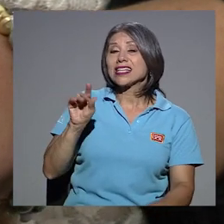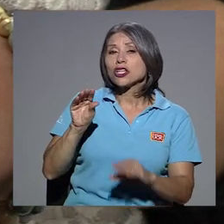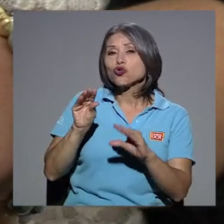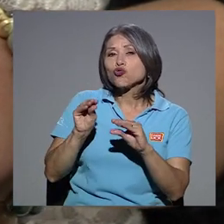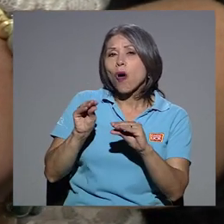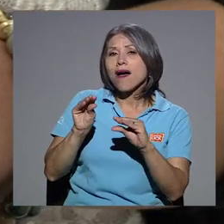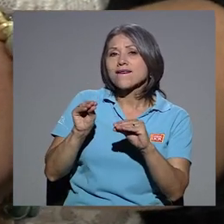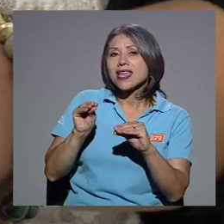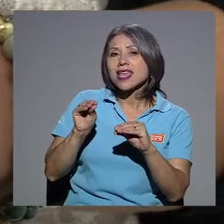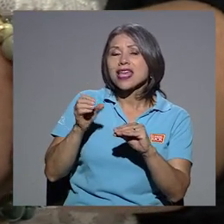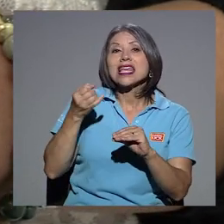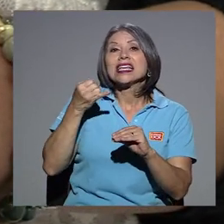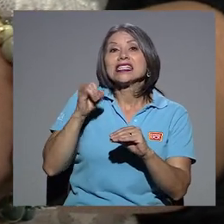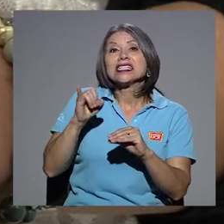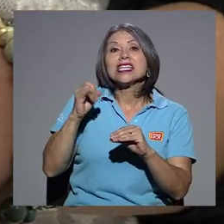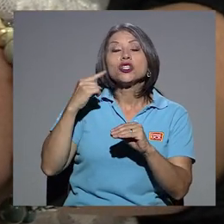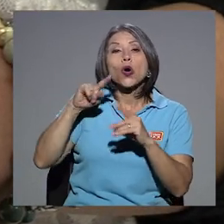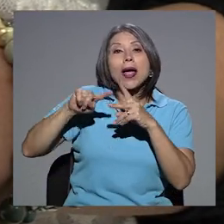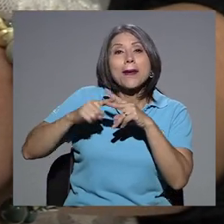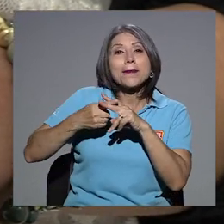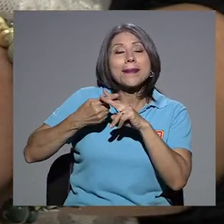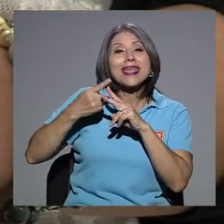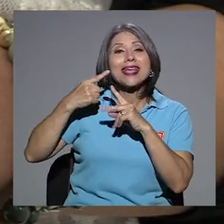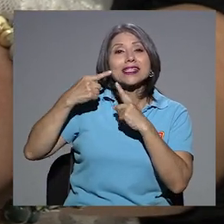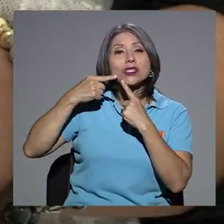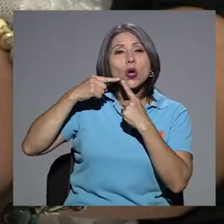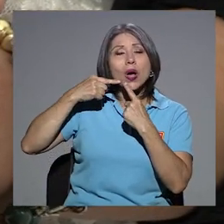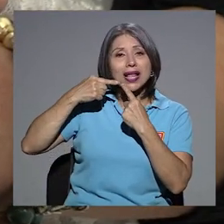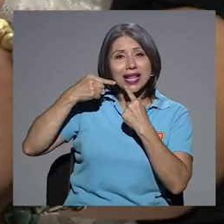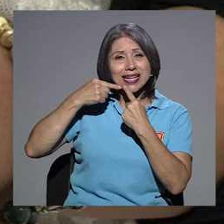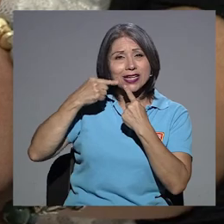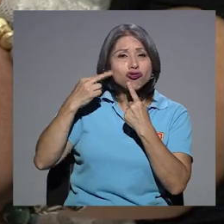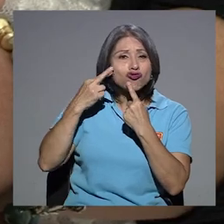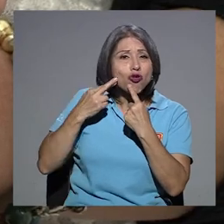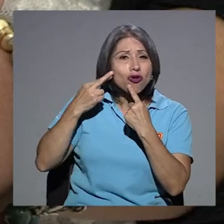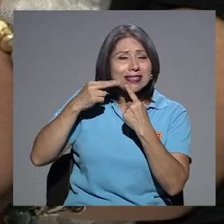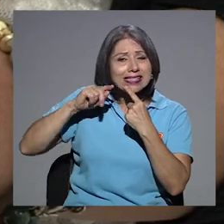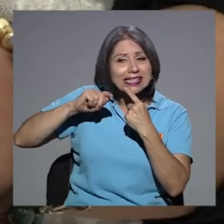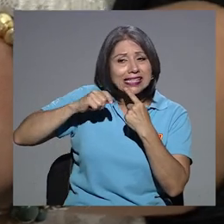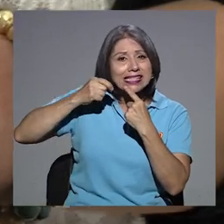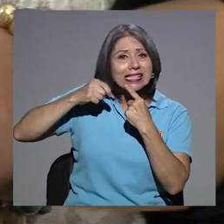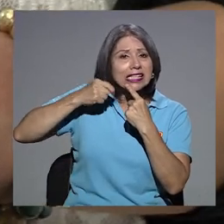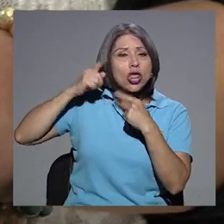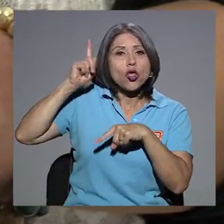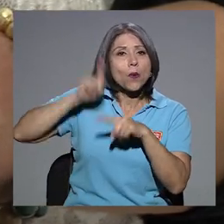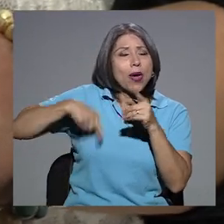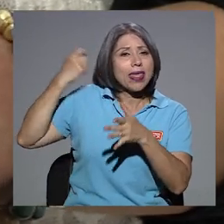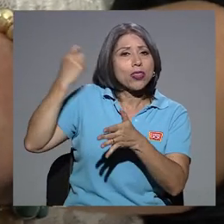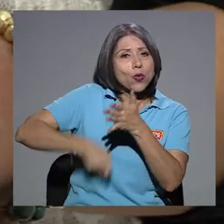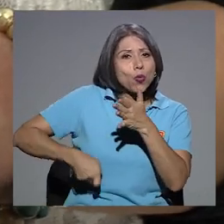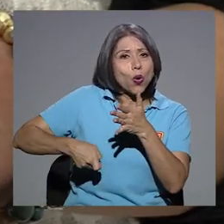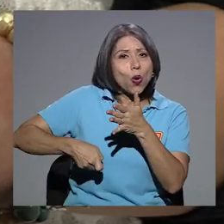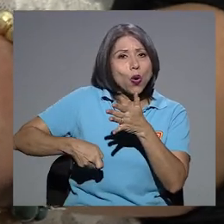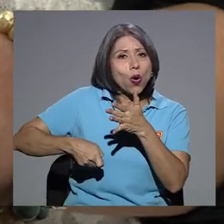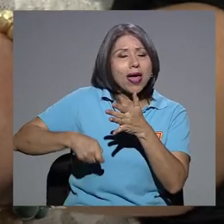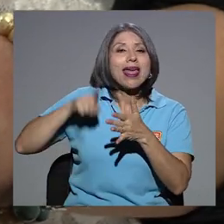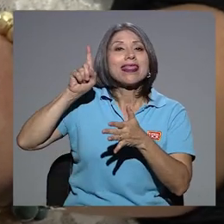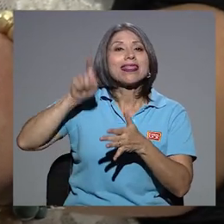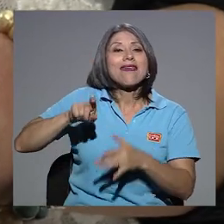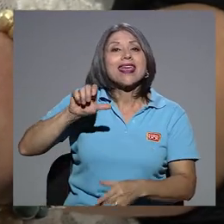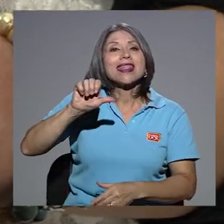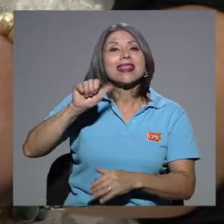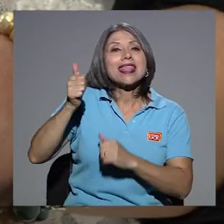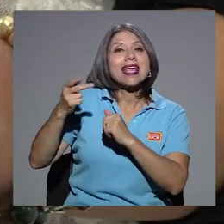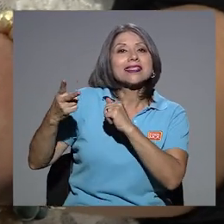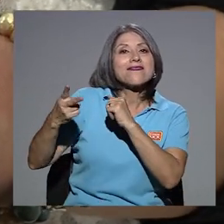suave. Si yo vengo desde la encía, yo no puedo venir con un cepillo grosero, con un cepillo duro. Lo vamos a hacer 10 veces por sector.